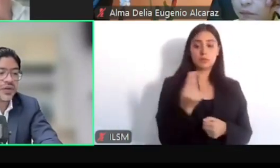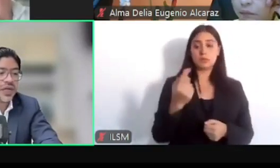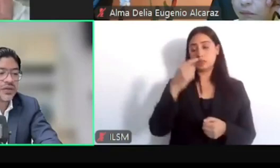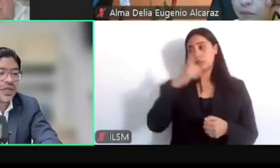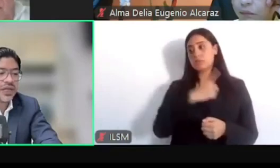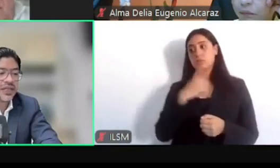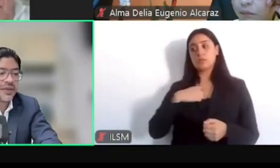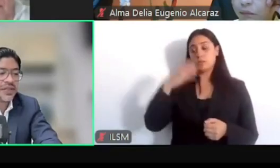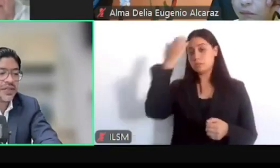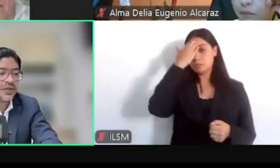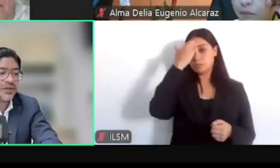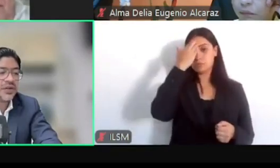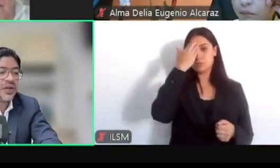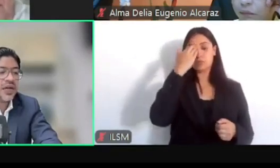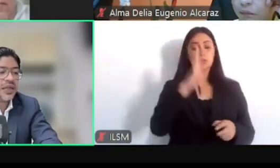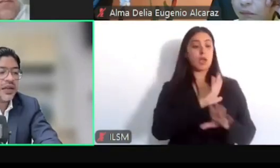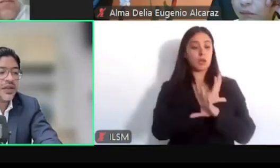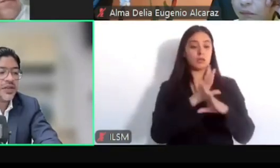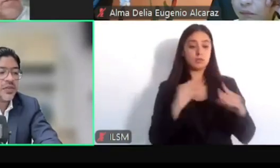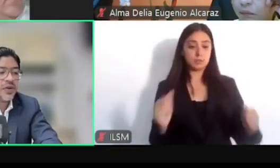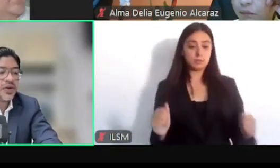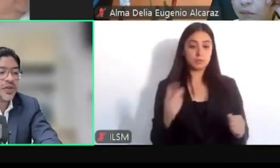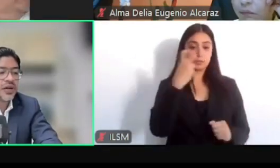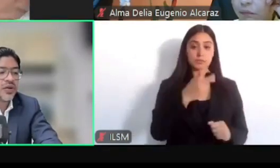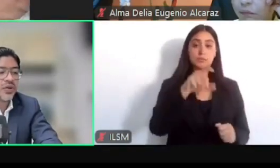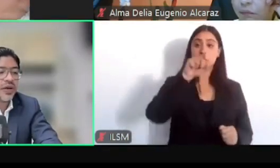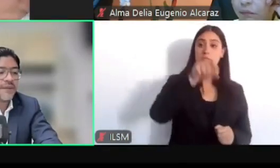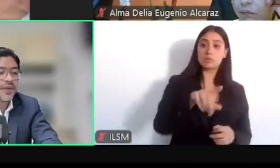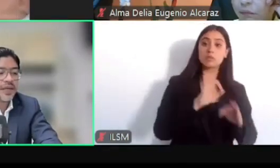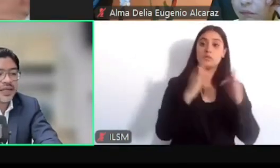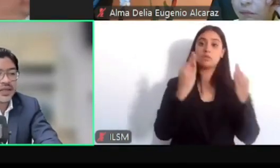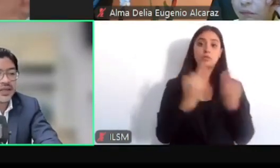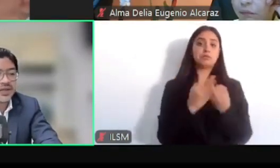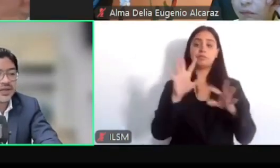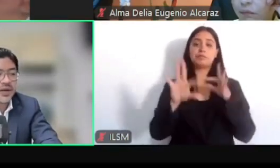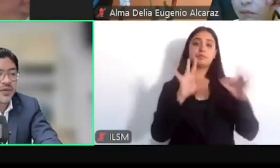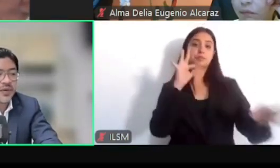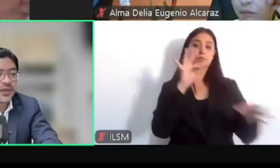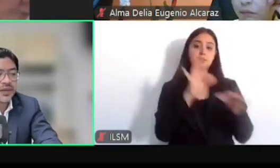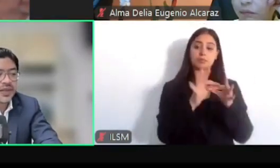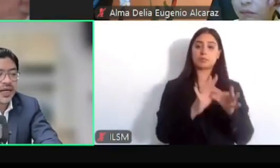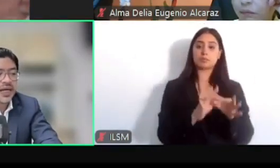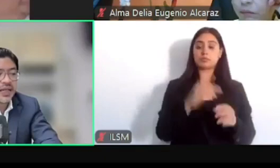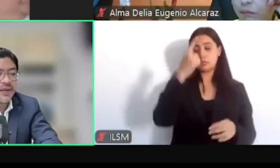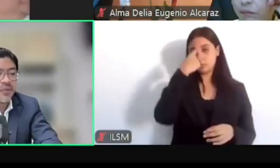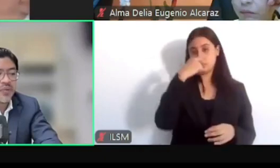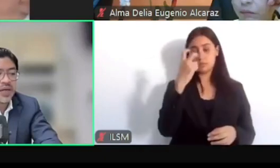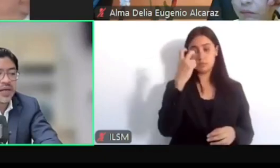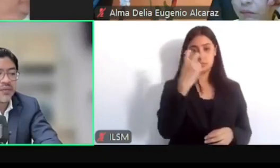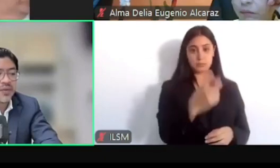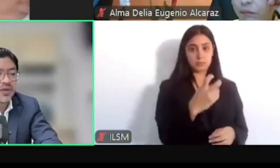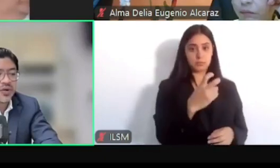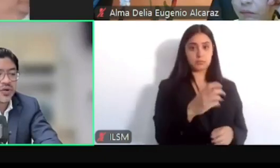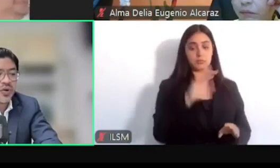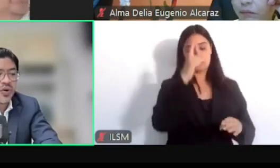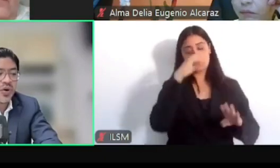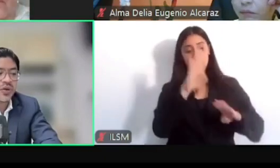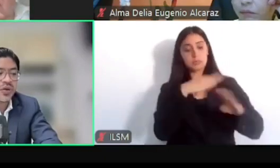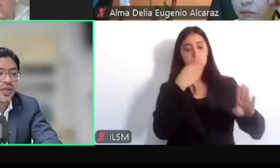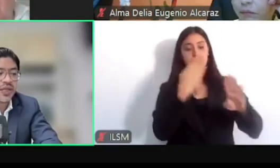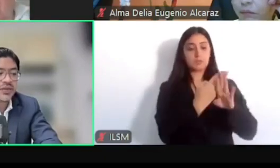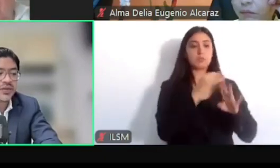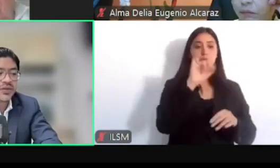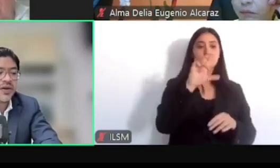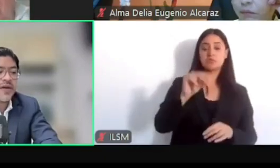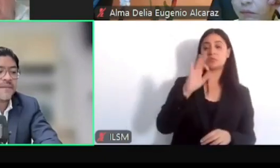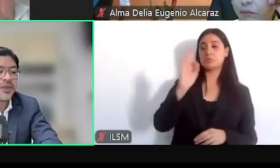los resultados de la determinación del mismo modo es que concluye que si la intención de la promovente era la de impugnar la aprobación O no de